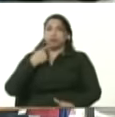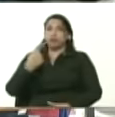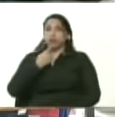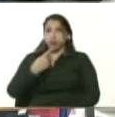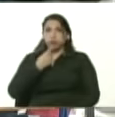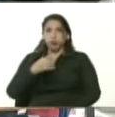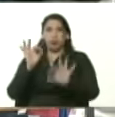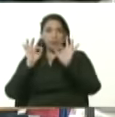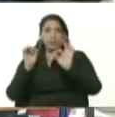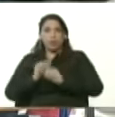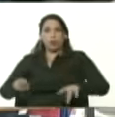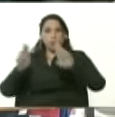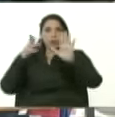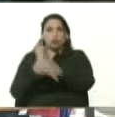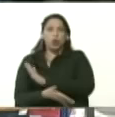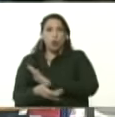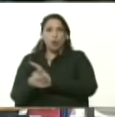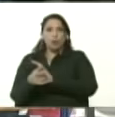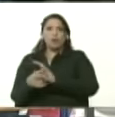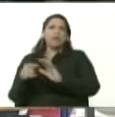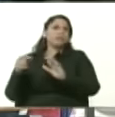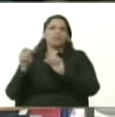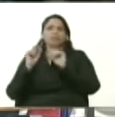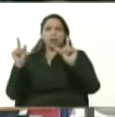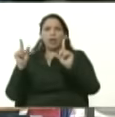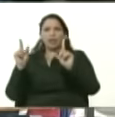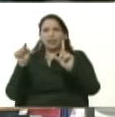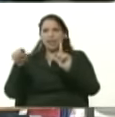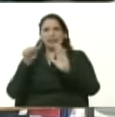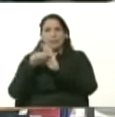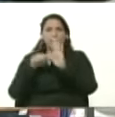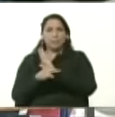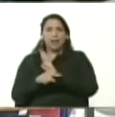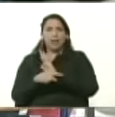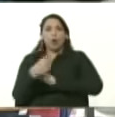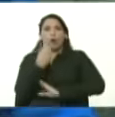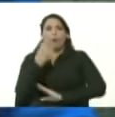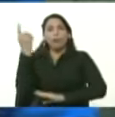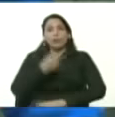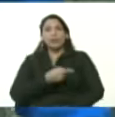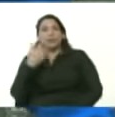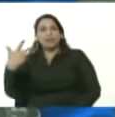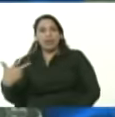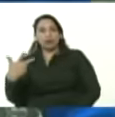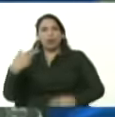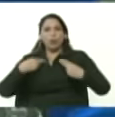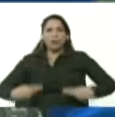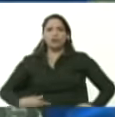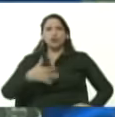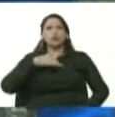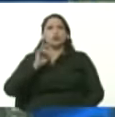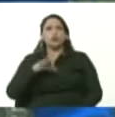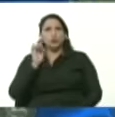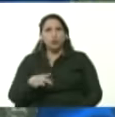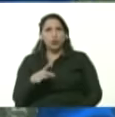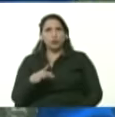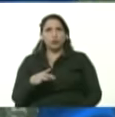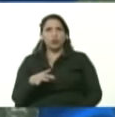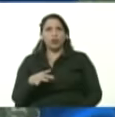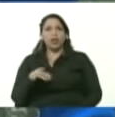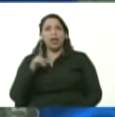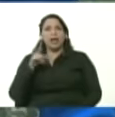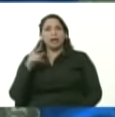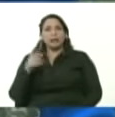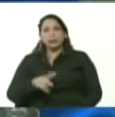Naciones Unidas sobre el impacto de estas medidas, un tercio de la humanidad sufre las consecuencias de